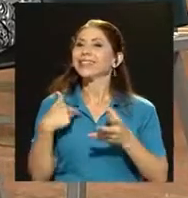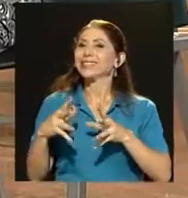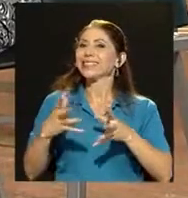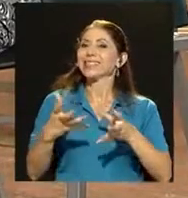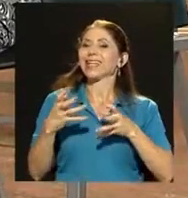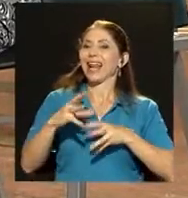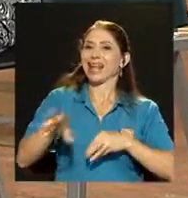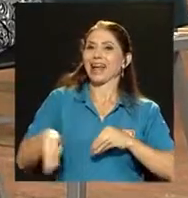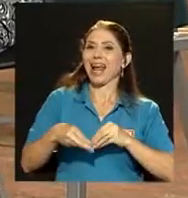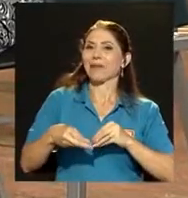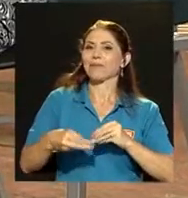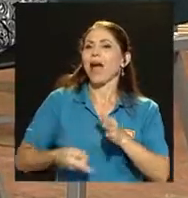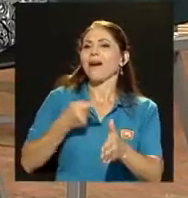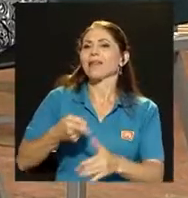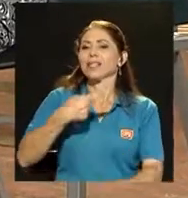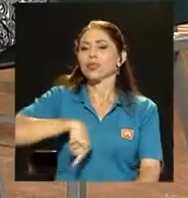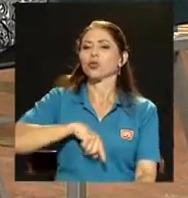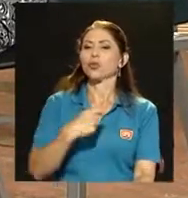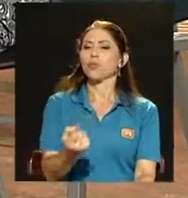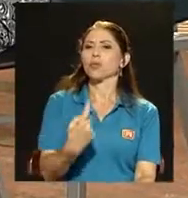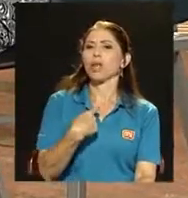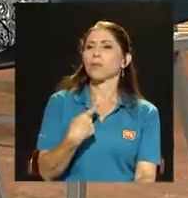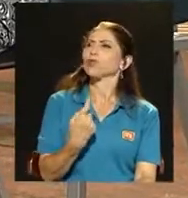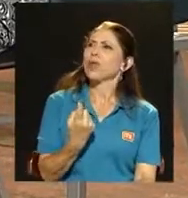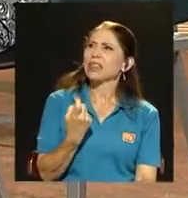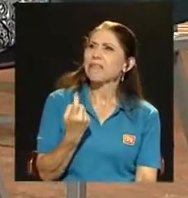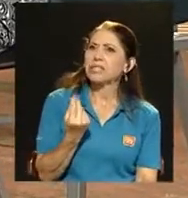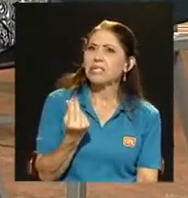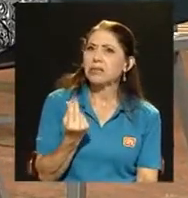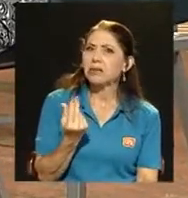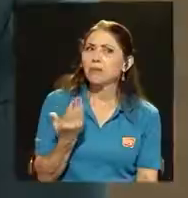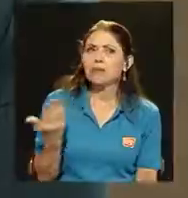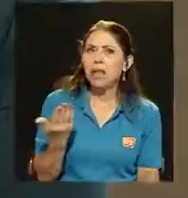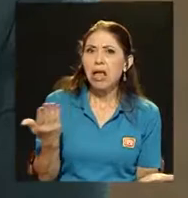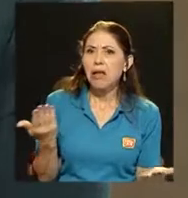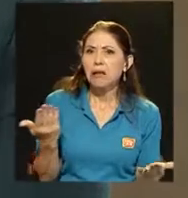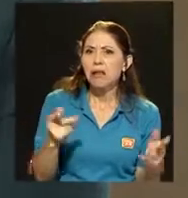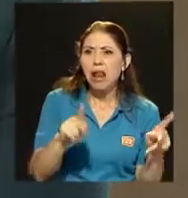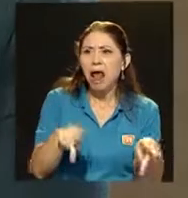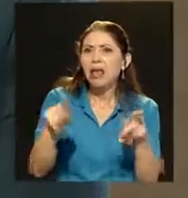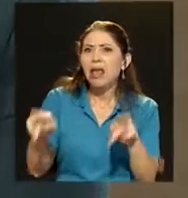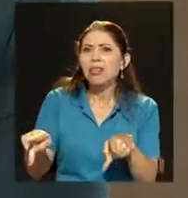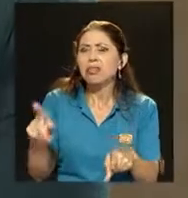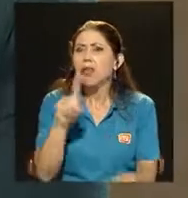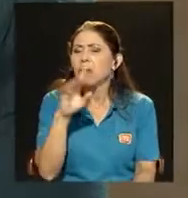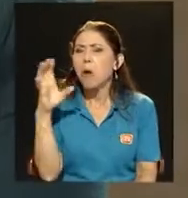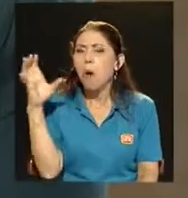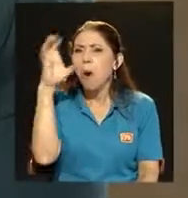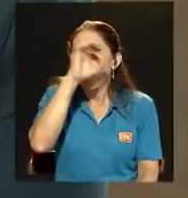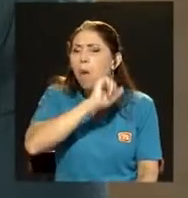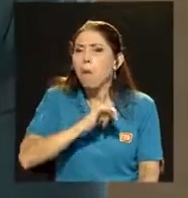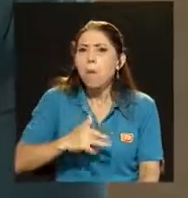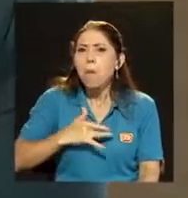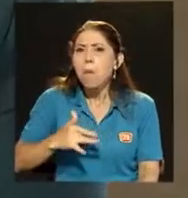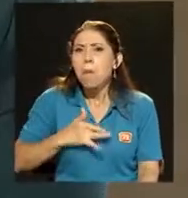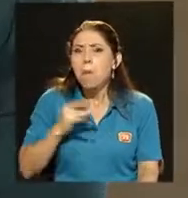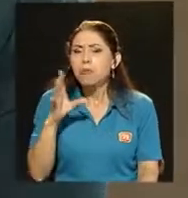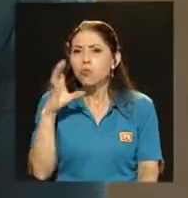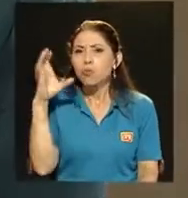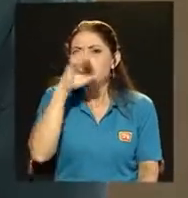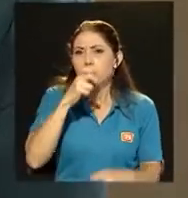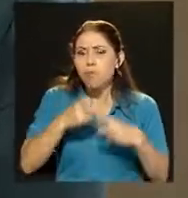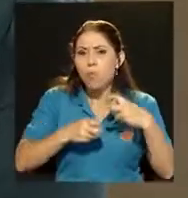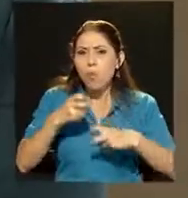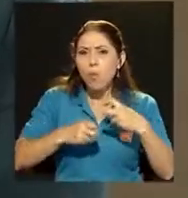veces nos preguntamos, bueno, el déficit, ¿y qué? La gente no lo siente. La gente no es tan consciente de este problema